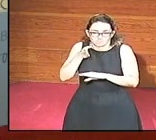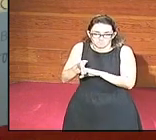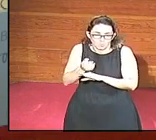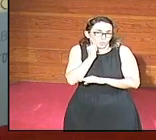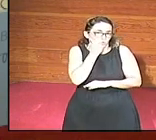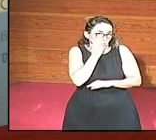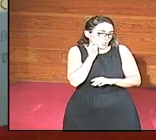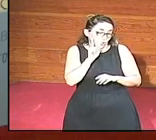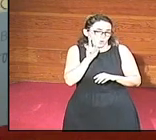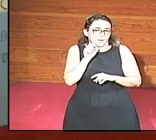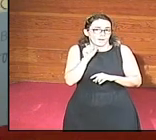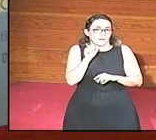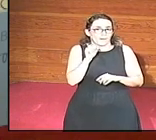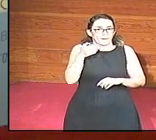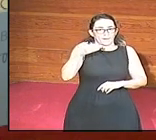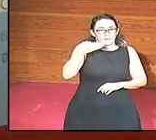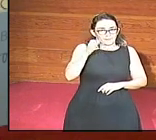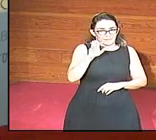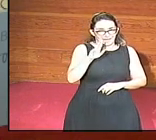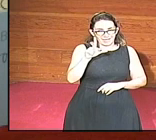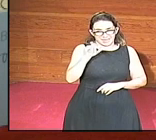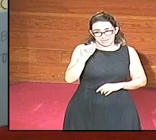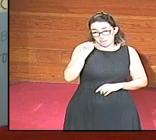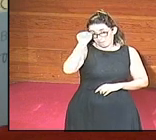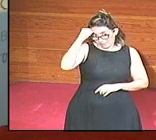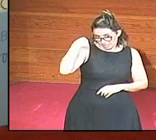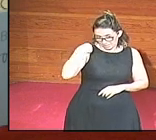sobre Berlín. A mí me parece la historia fascinante, pero bueno.